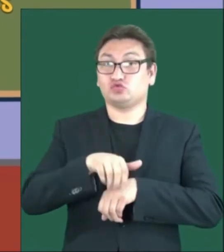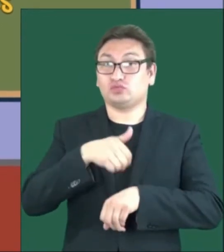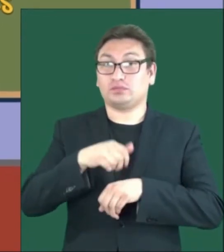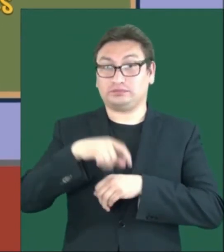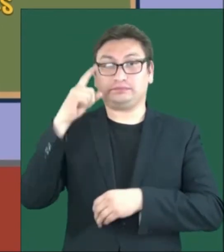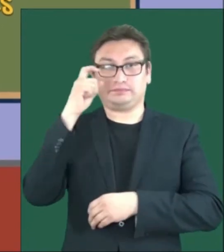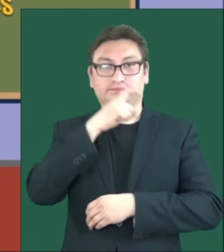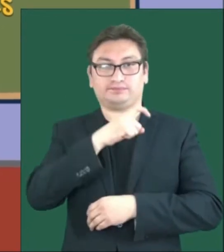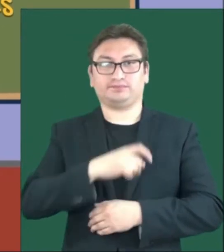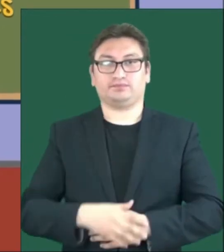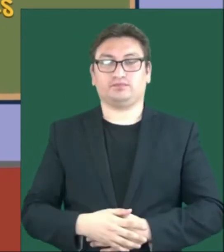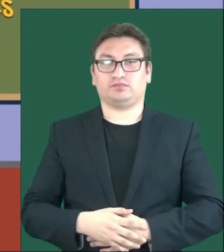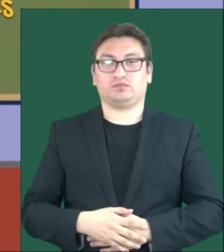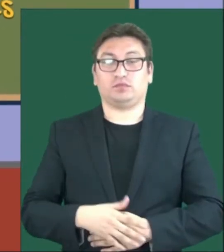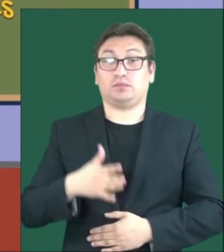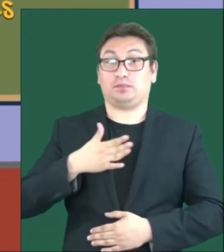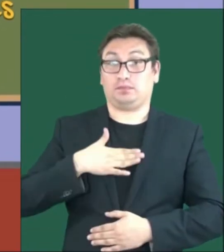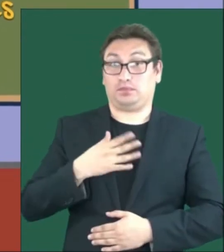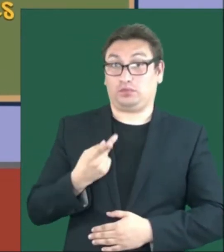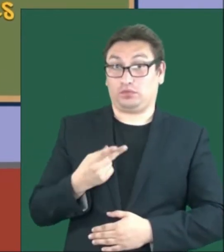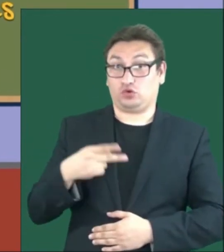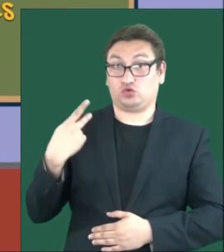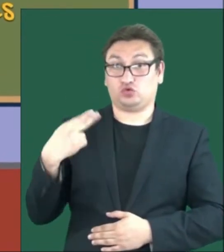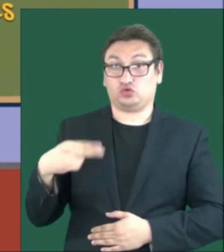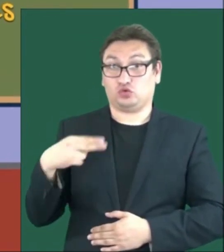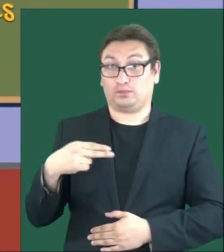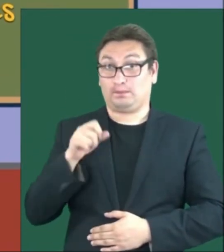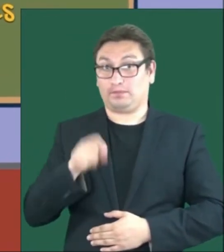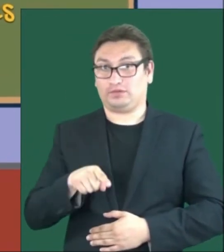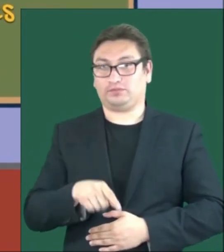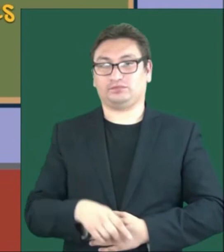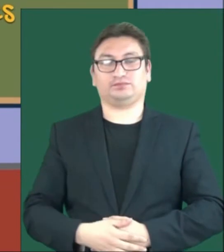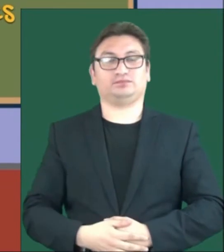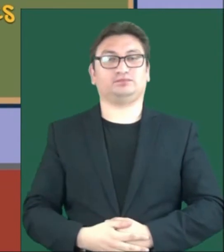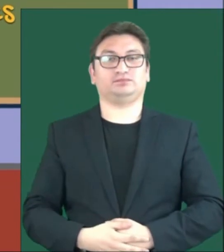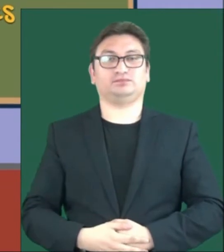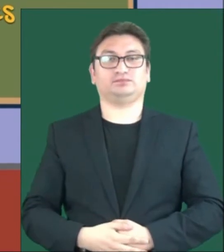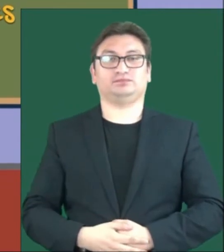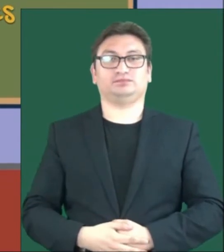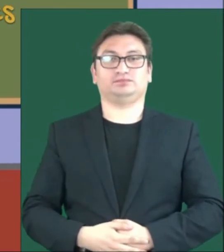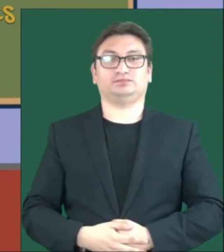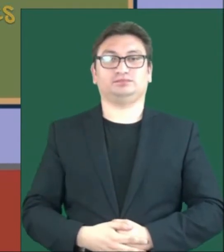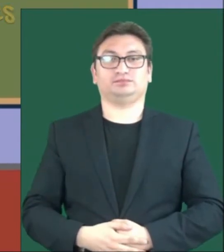complicadas. Es el nombre de mi perro.